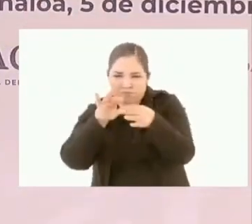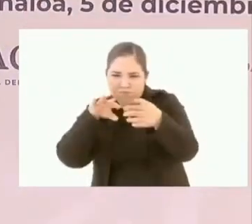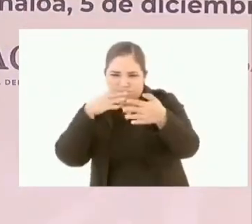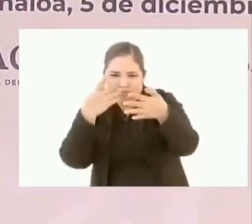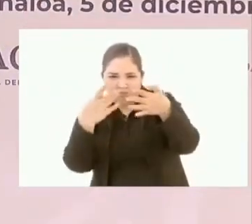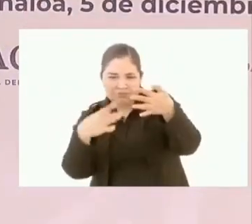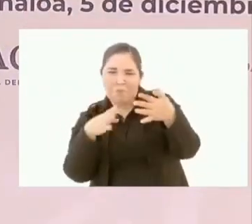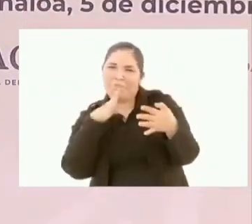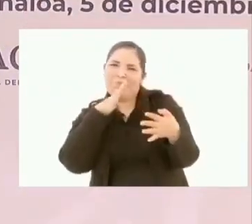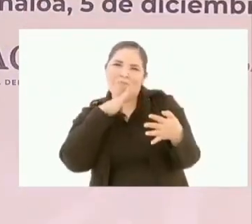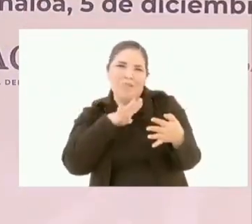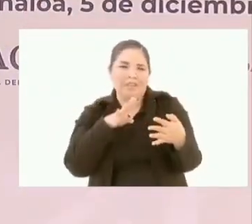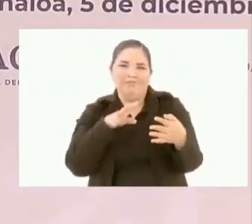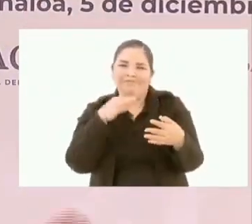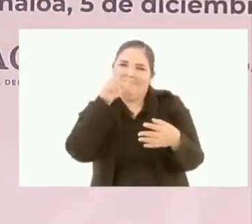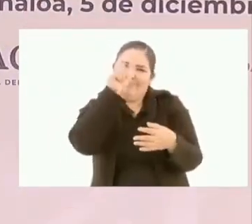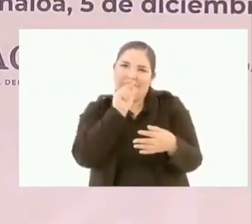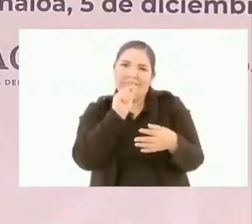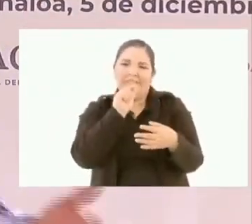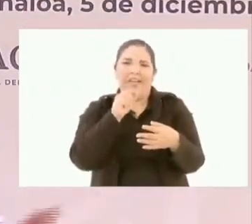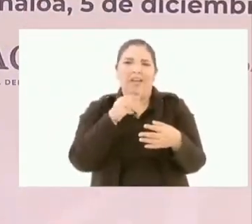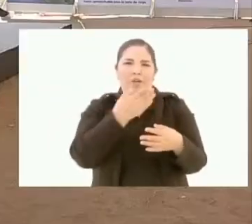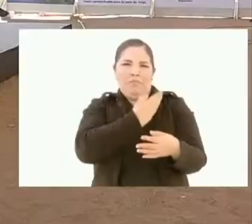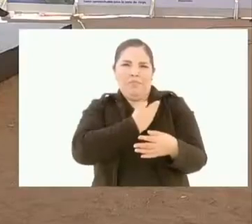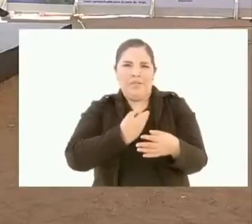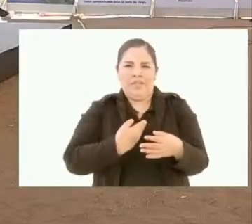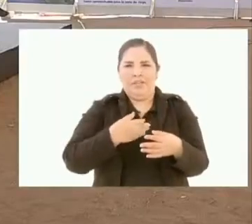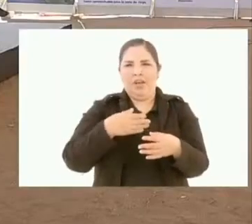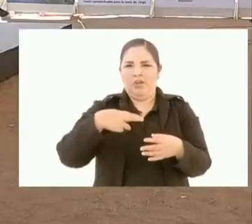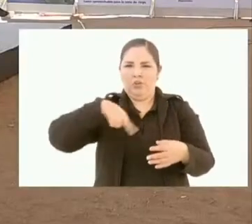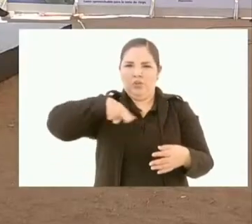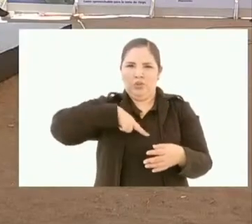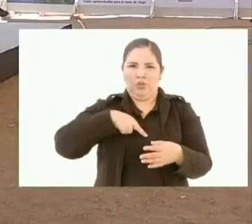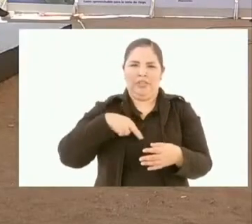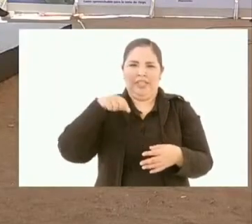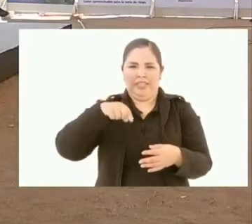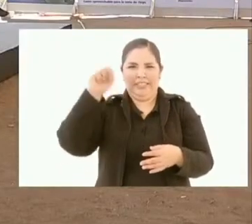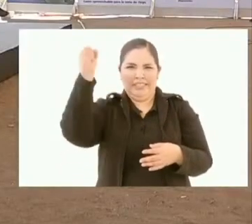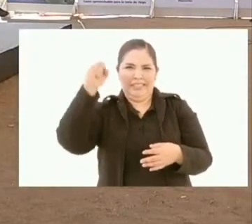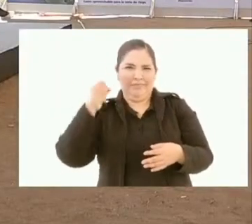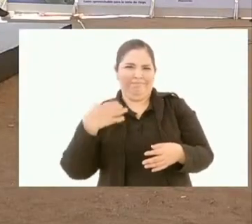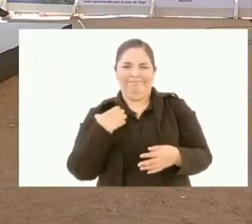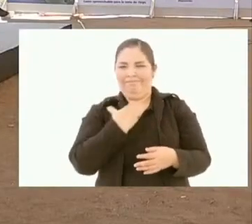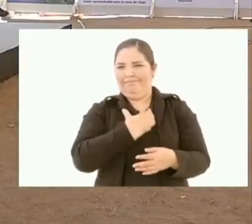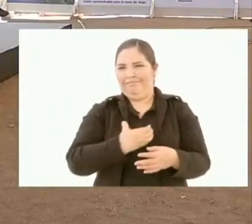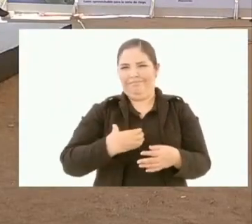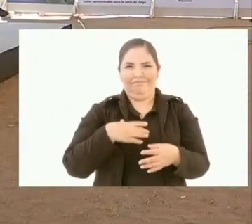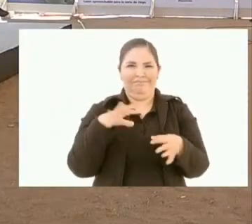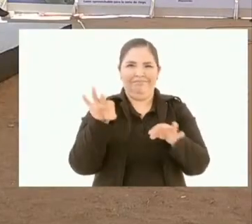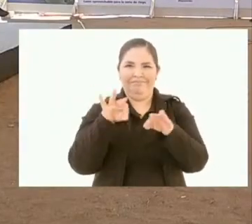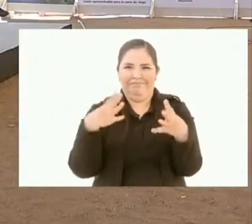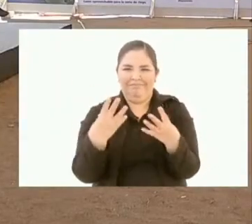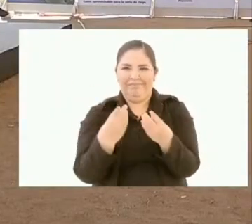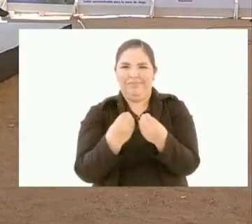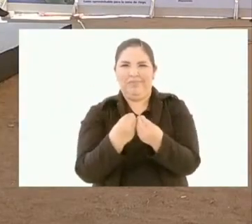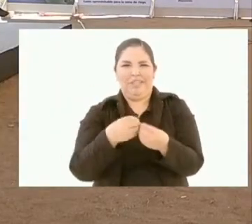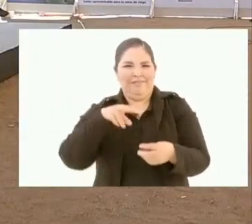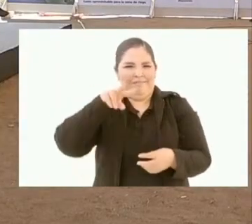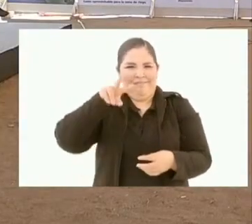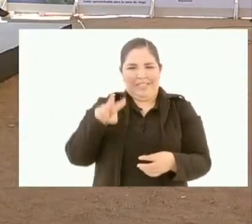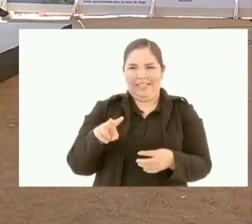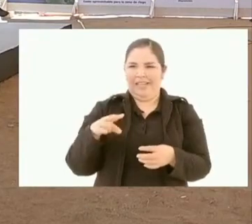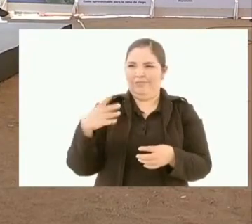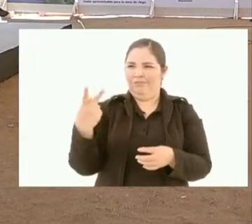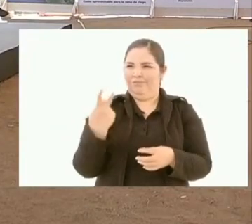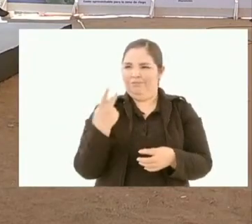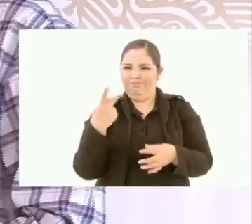planeación, esto no fue posible. Presidente, nosotros aquí en Sinaloa nos sentimos muy contentos de trabajar con usted. Realmente nos hemos